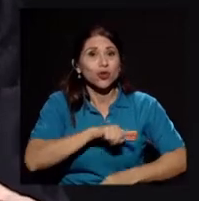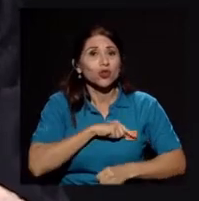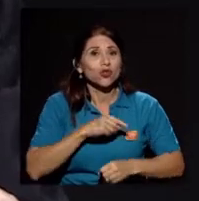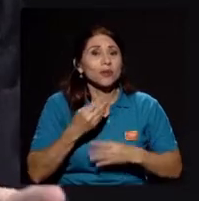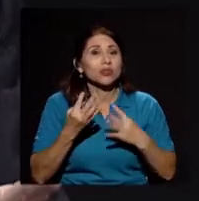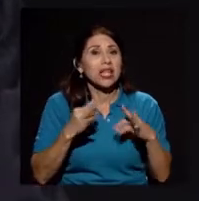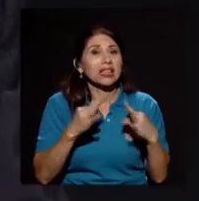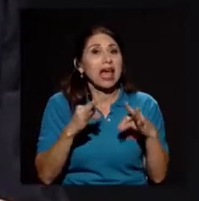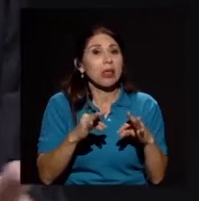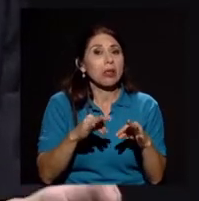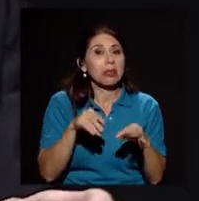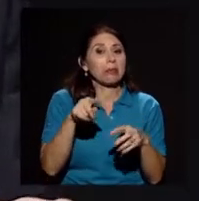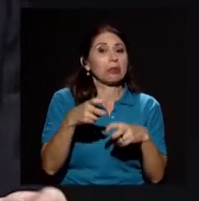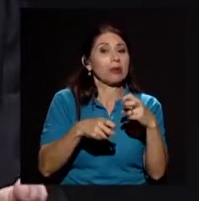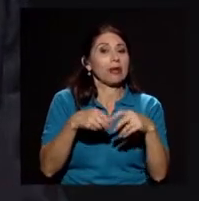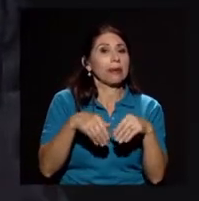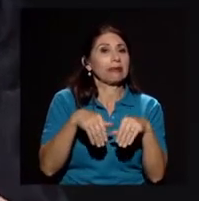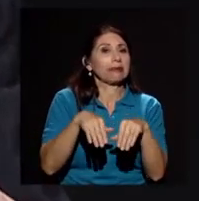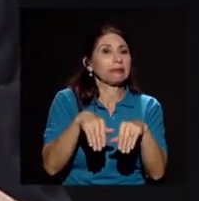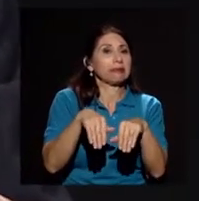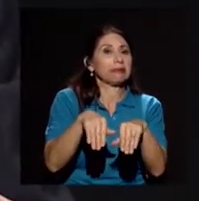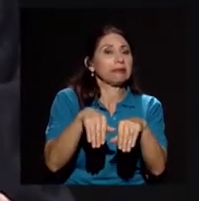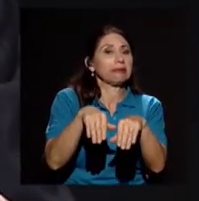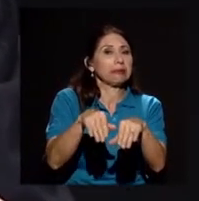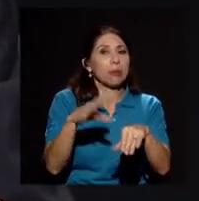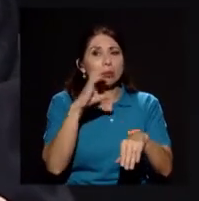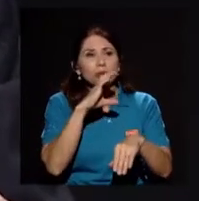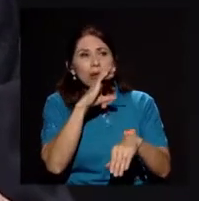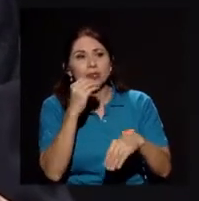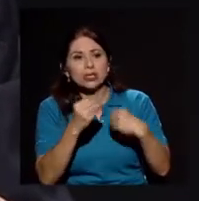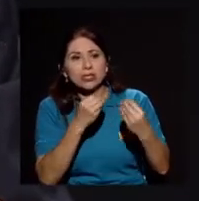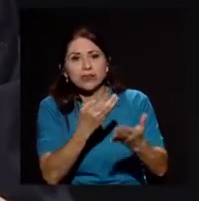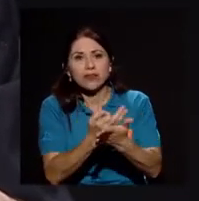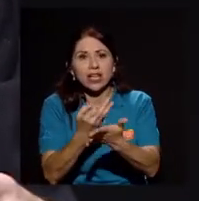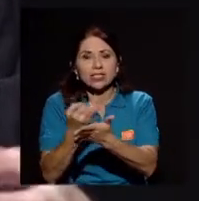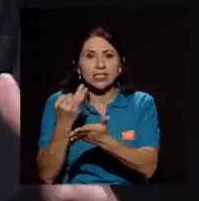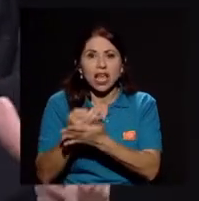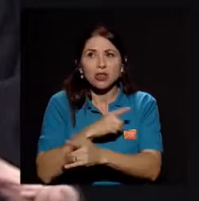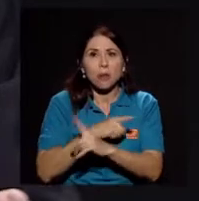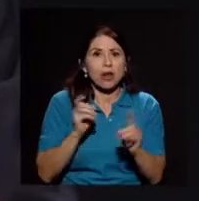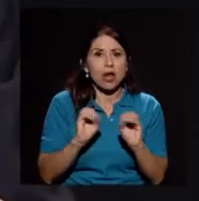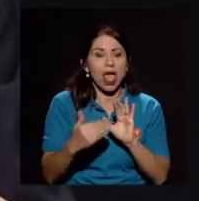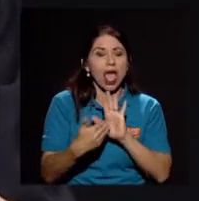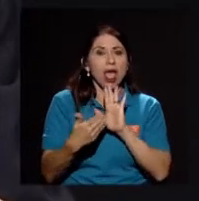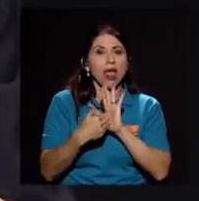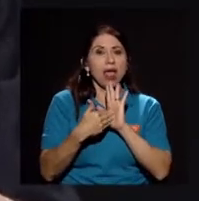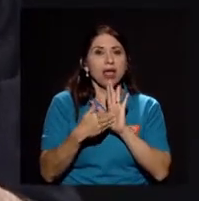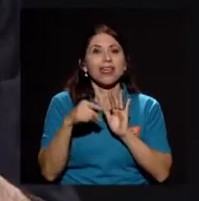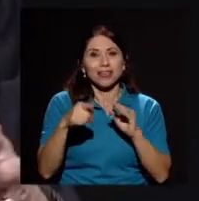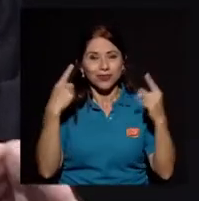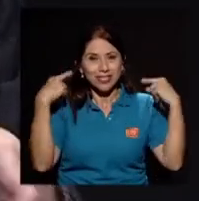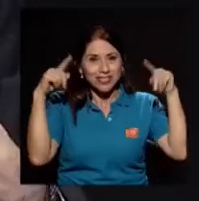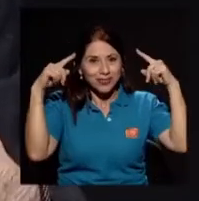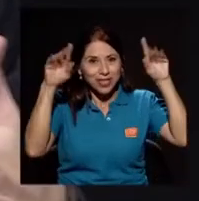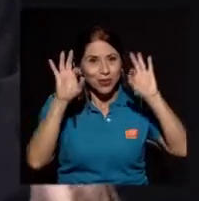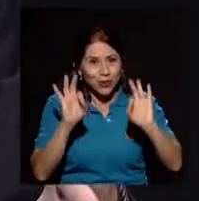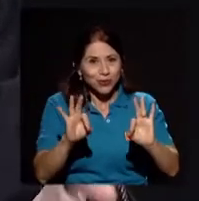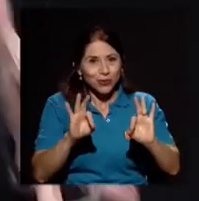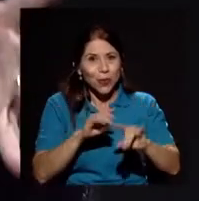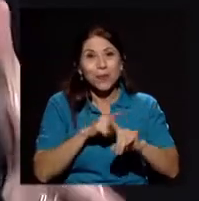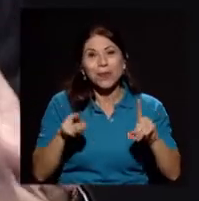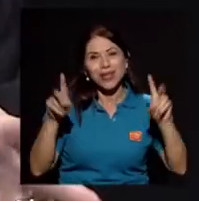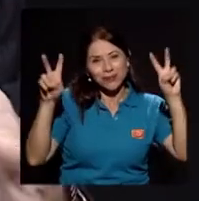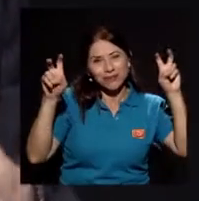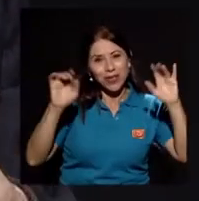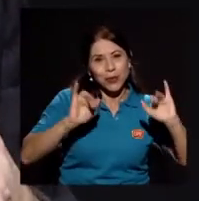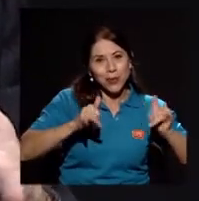hacia adelante buscando espacios resquicios donde financiarse sin que tengan efectos en las tasas y en eso se ha sido exitoso pero este juego del gato y el ratón